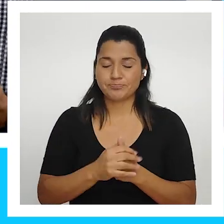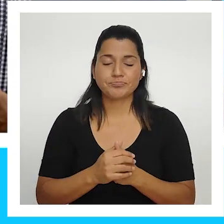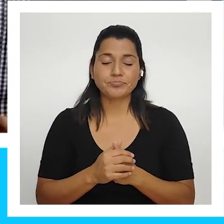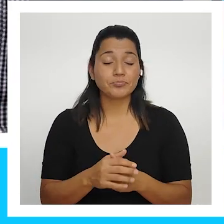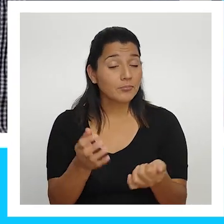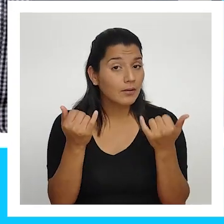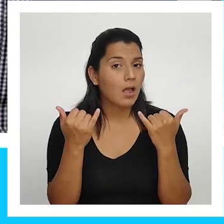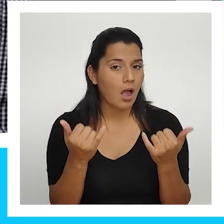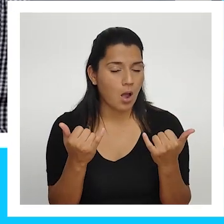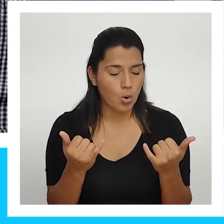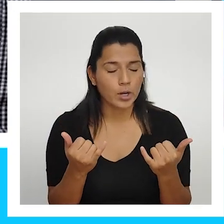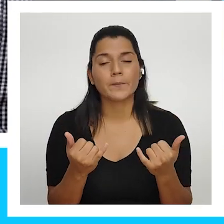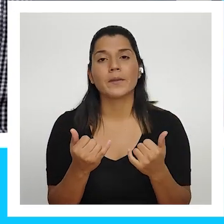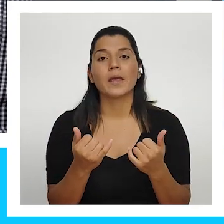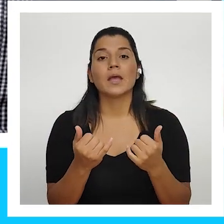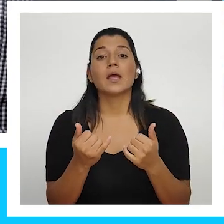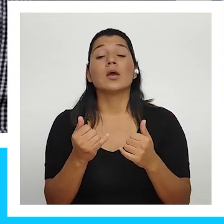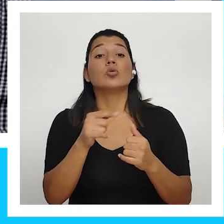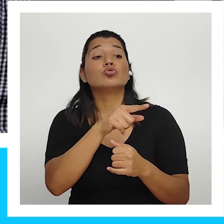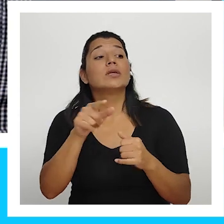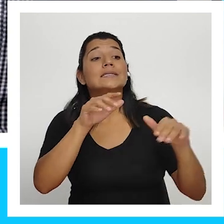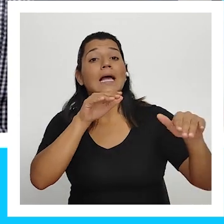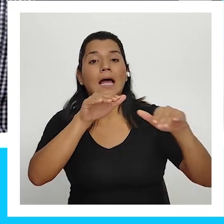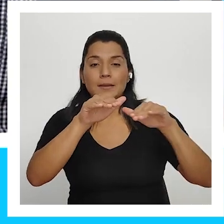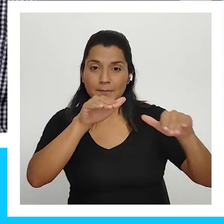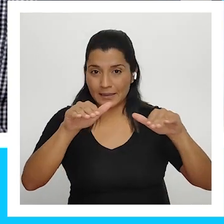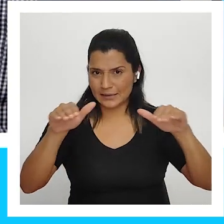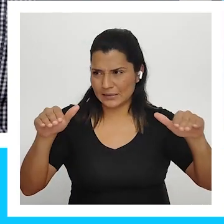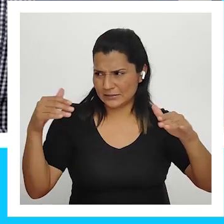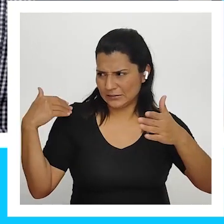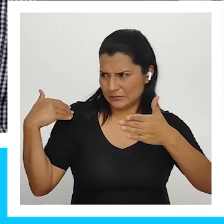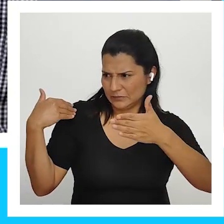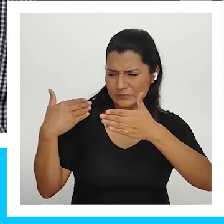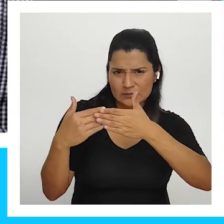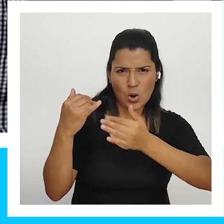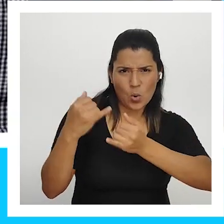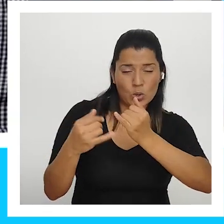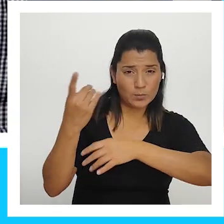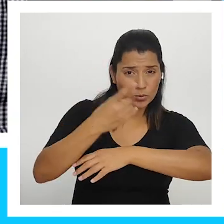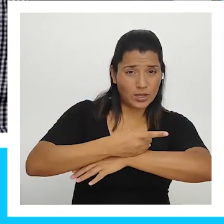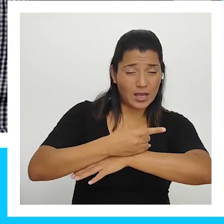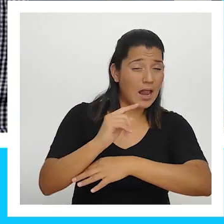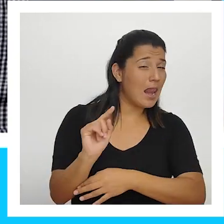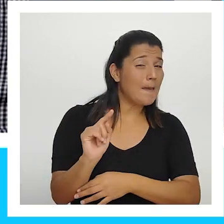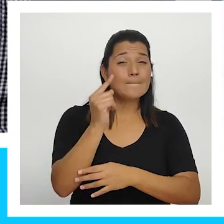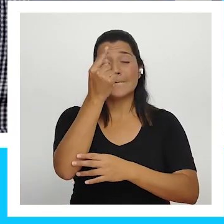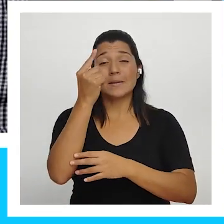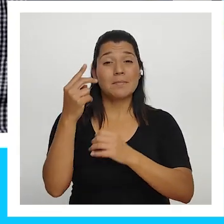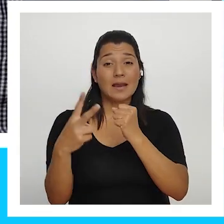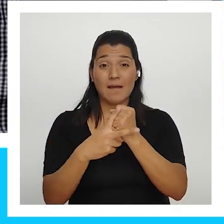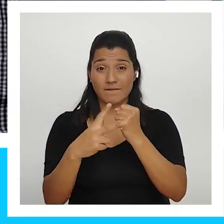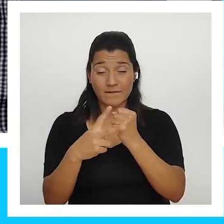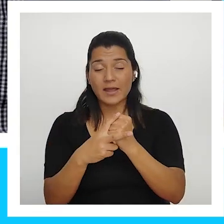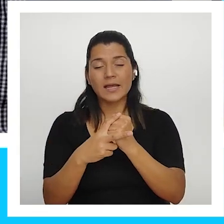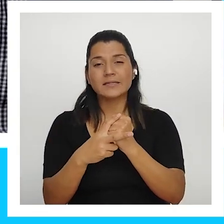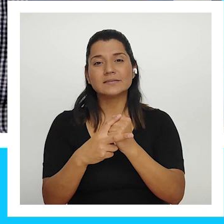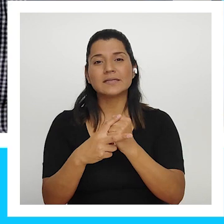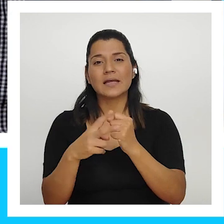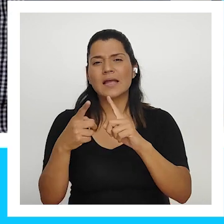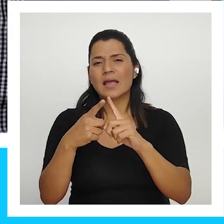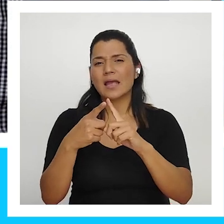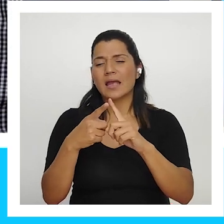para gestionar primeramente la visa de trabajo. Después de ahí, como yo les decía, venían pagos relacionados al tema del alojamiento, al tema del uniforme, al tema del